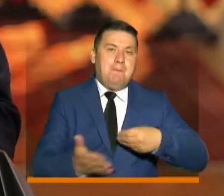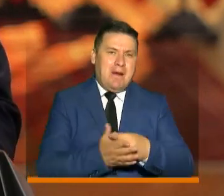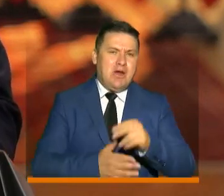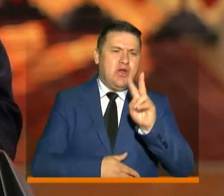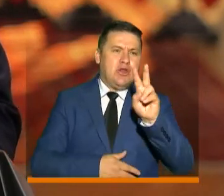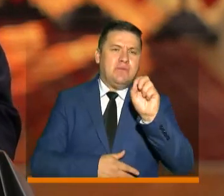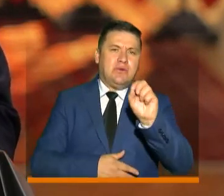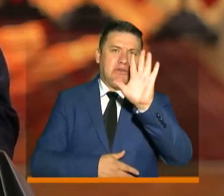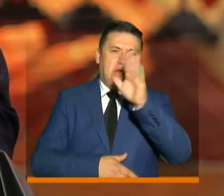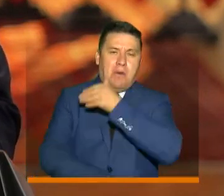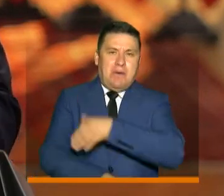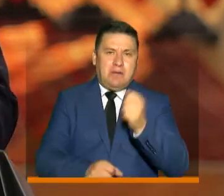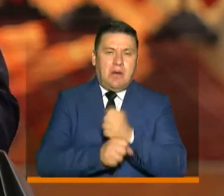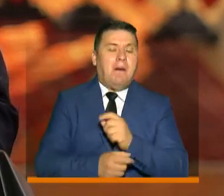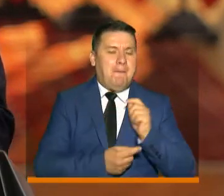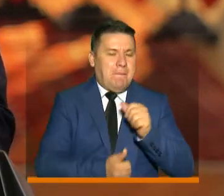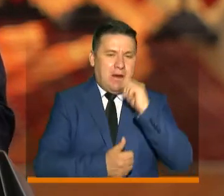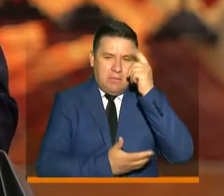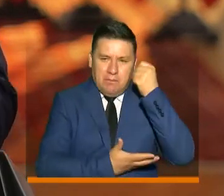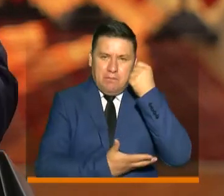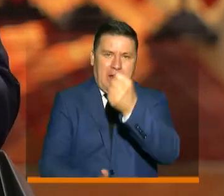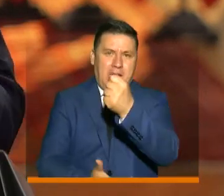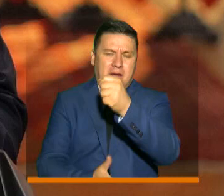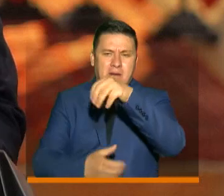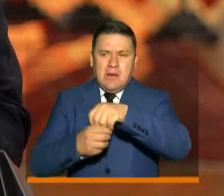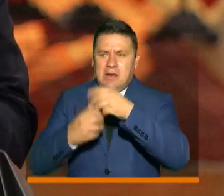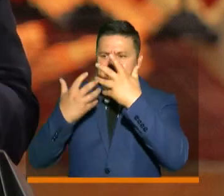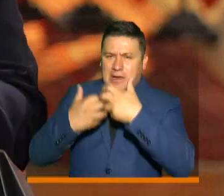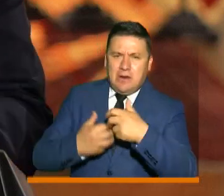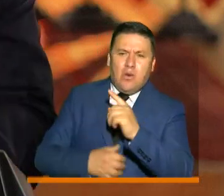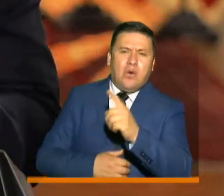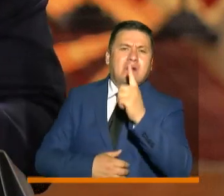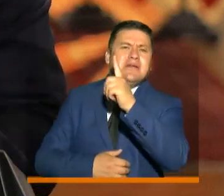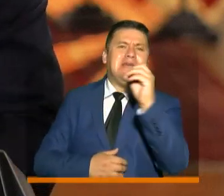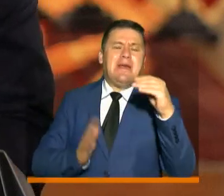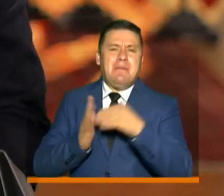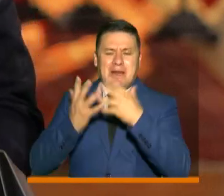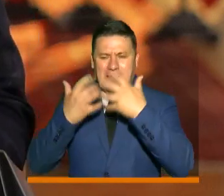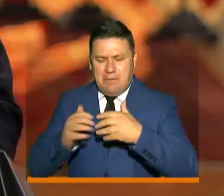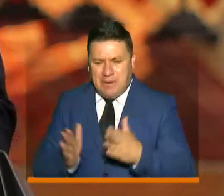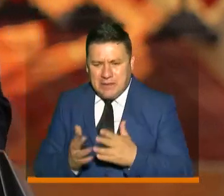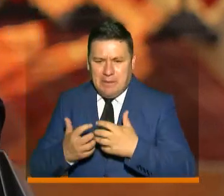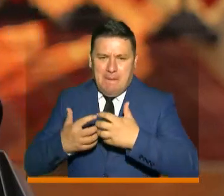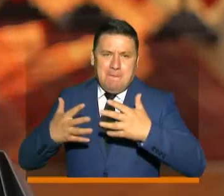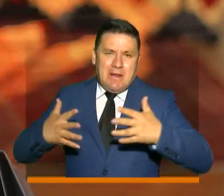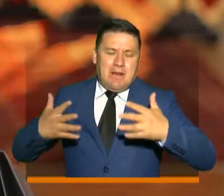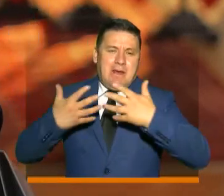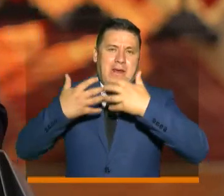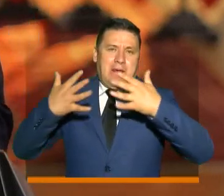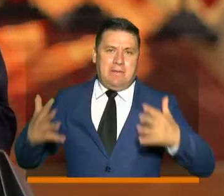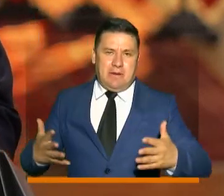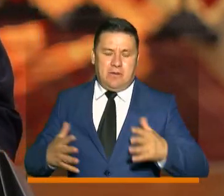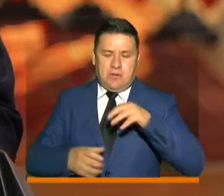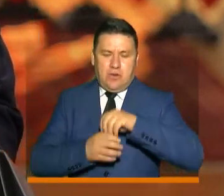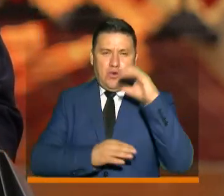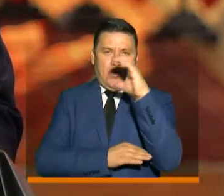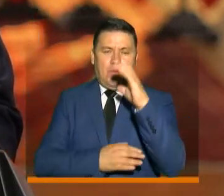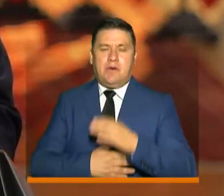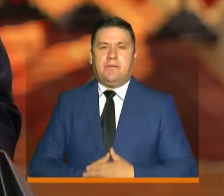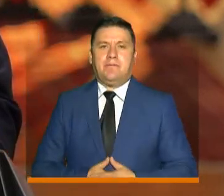2.5 millones de trabajadores pertenecientes a más de 100 mil micro pequeñas medianas y grandes empresas en